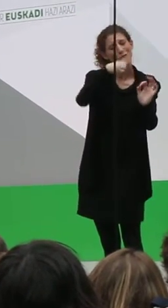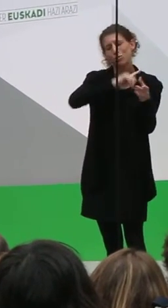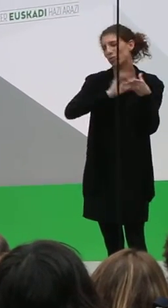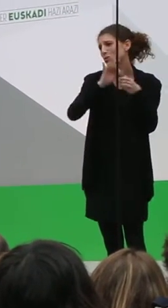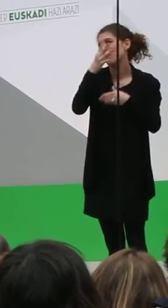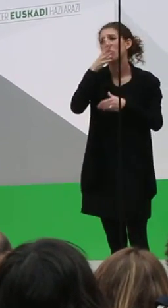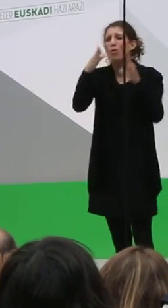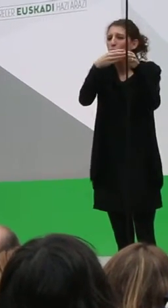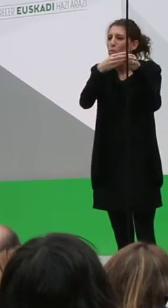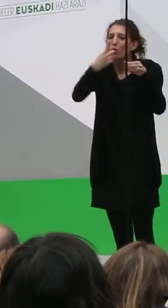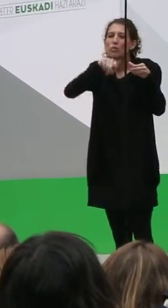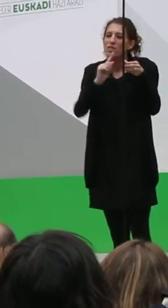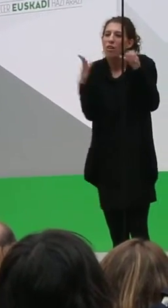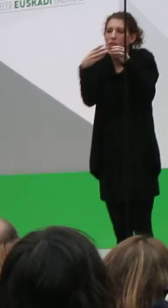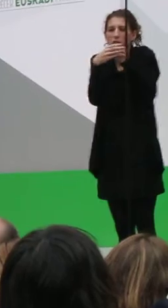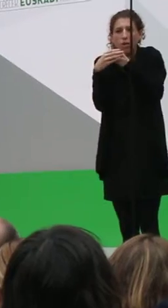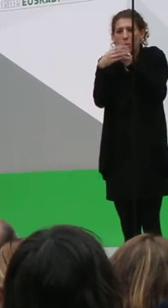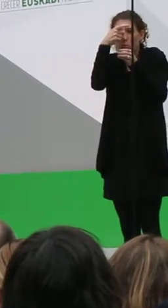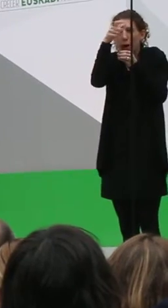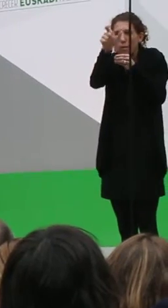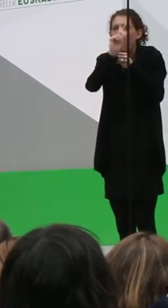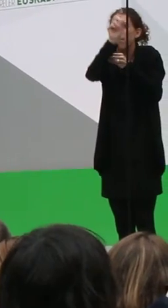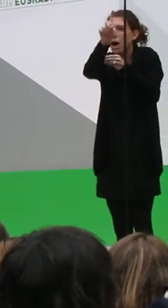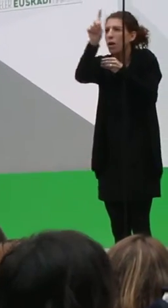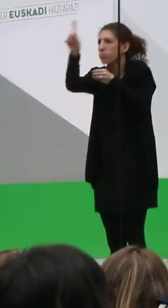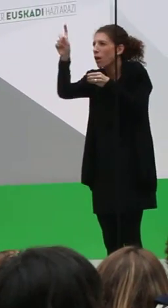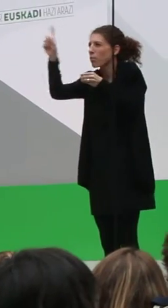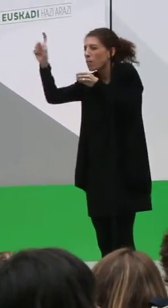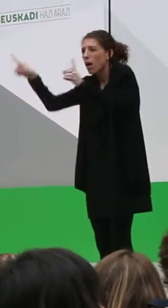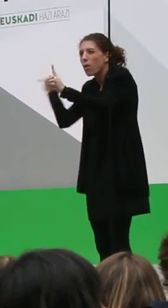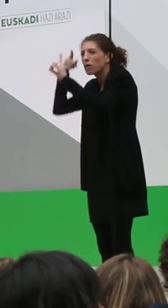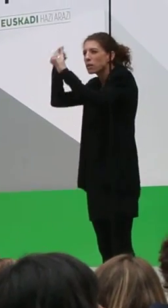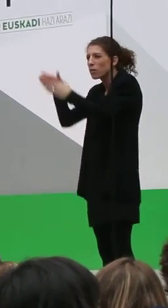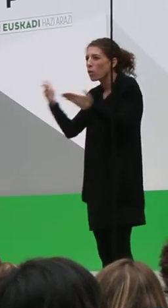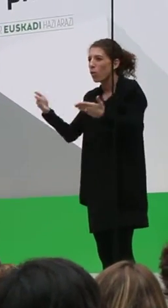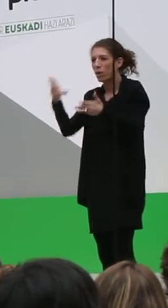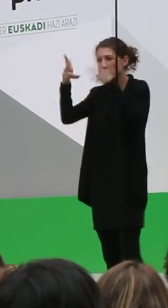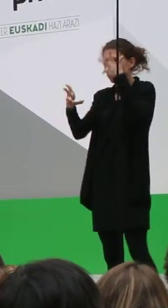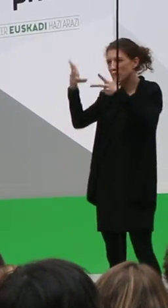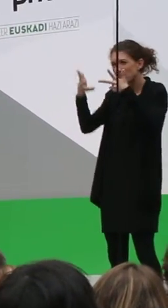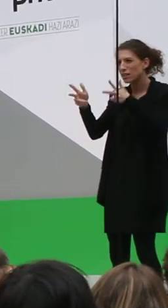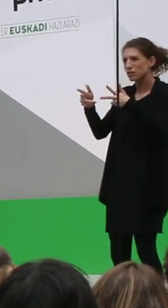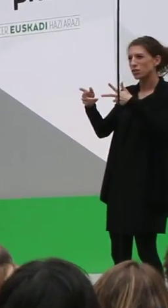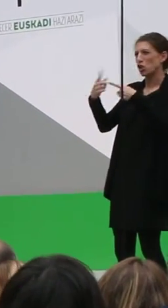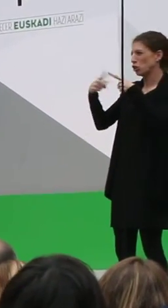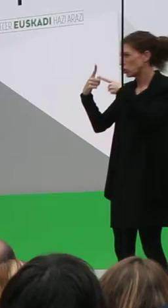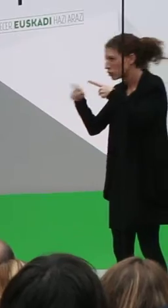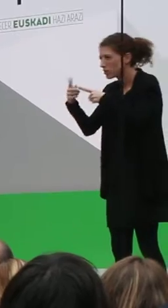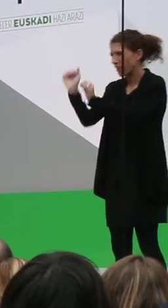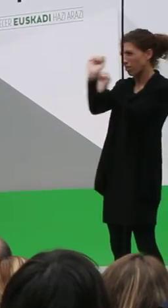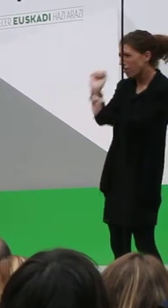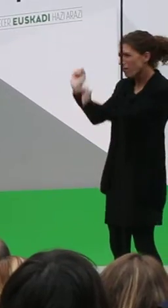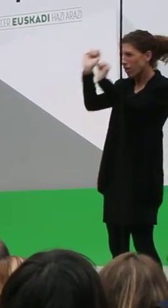gara, herriz herri, Euskadiren interesak defenditzen. Eta altxor hori, Eusko